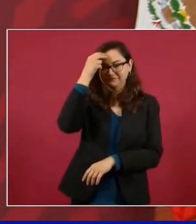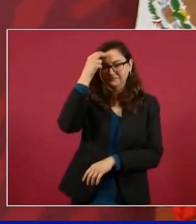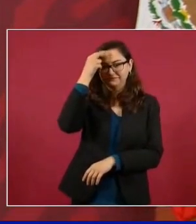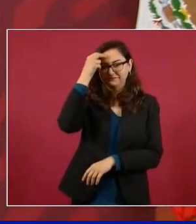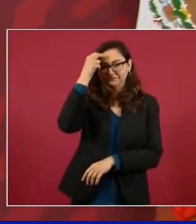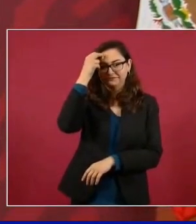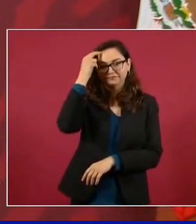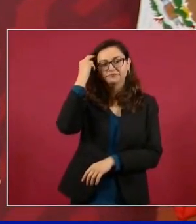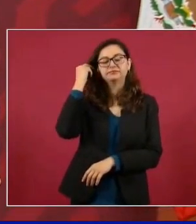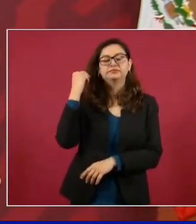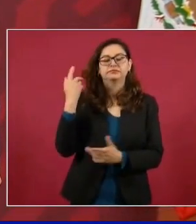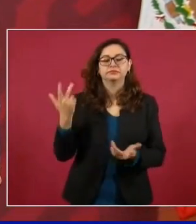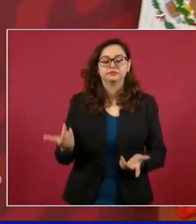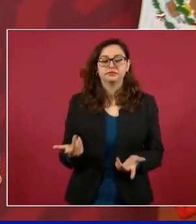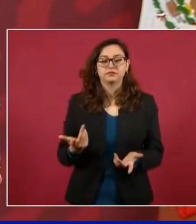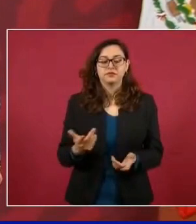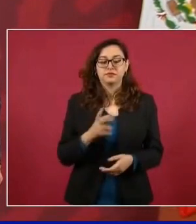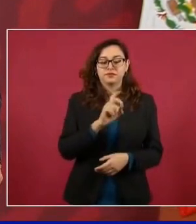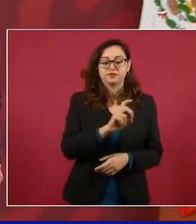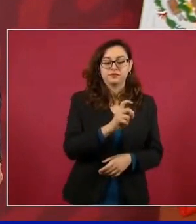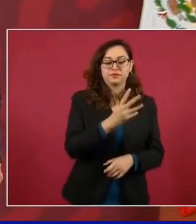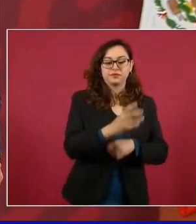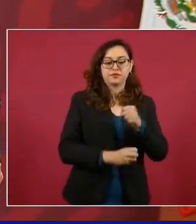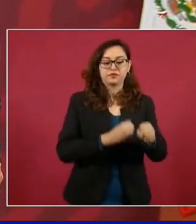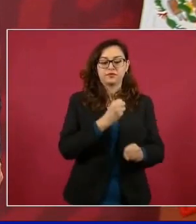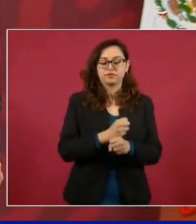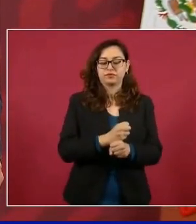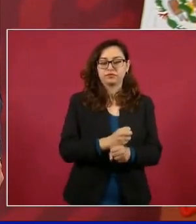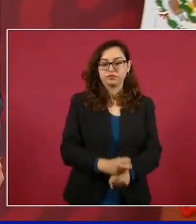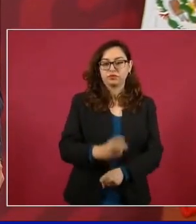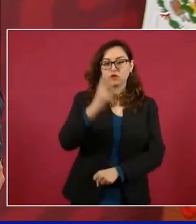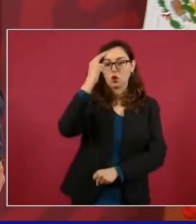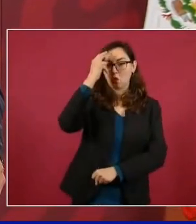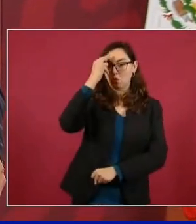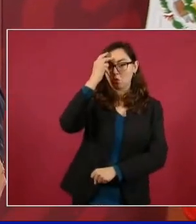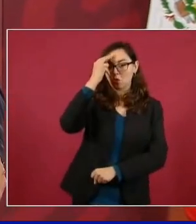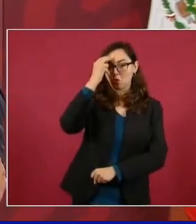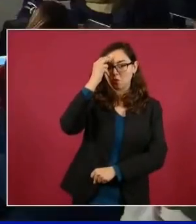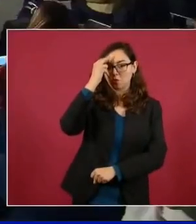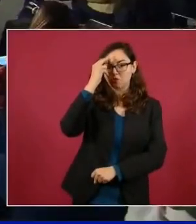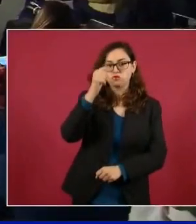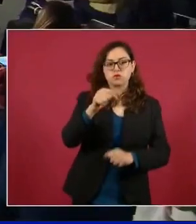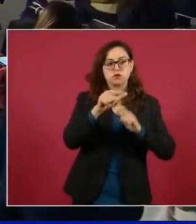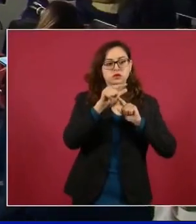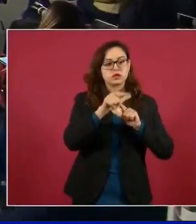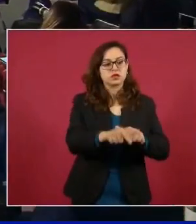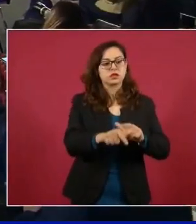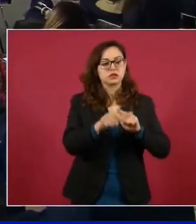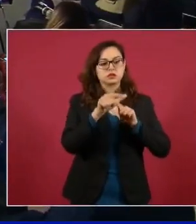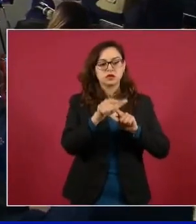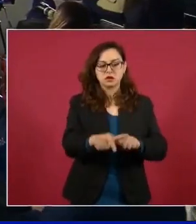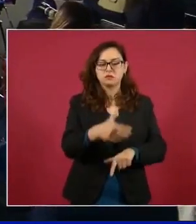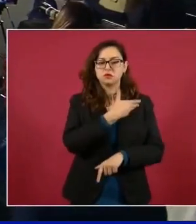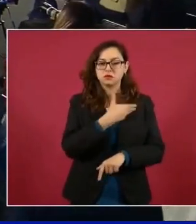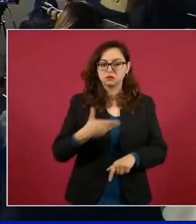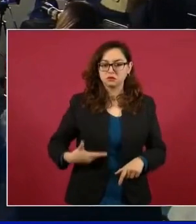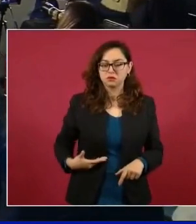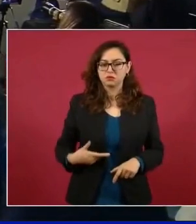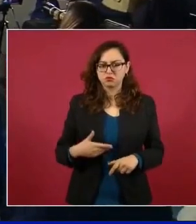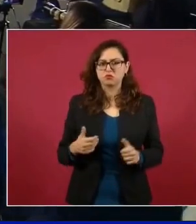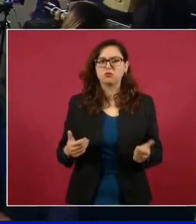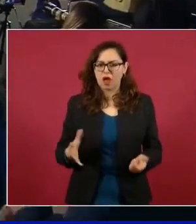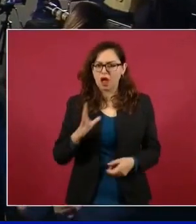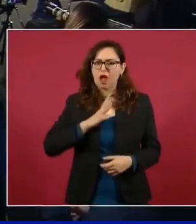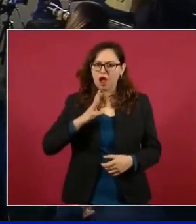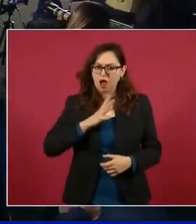Durante los 34 años de Porfirio Díaz nunca dejó de celebrarse una elección,